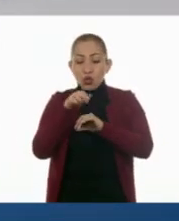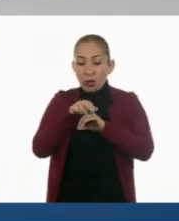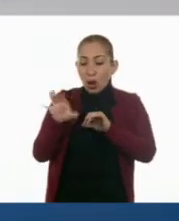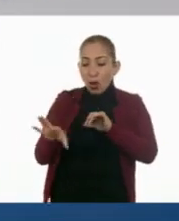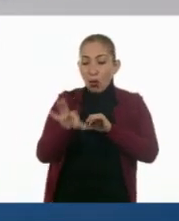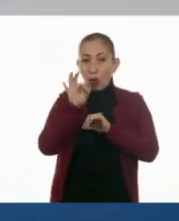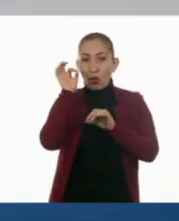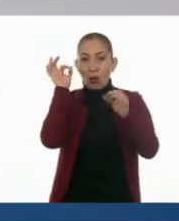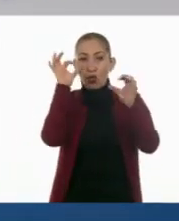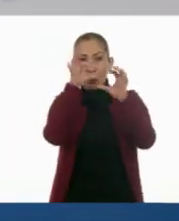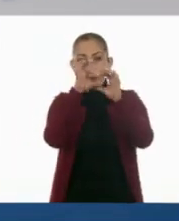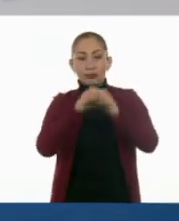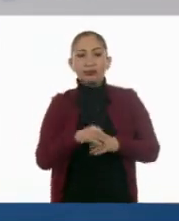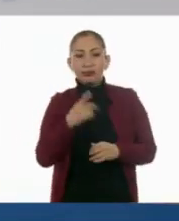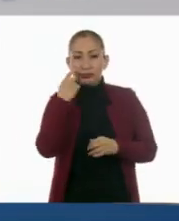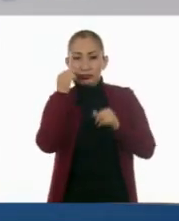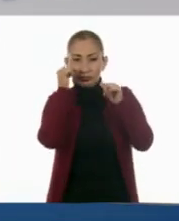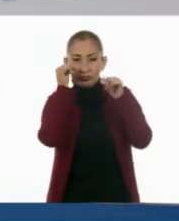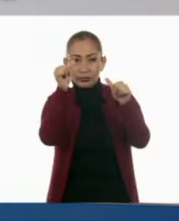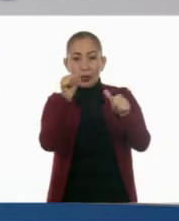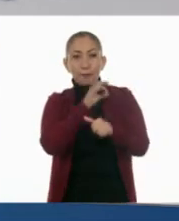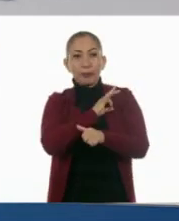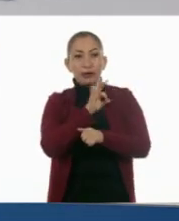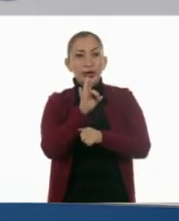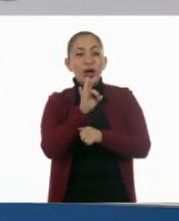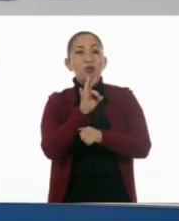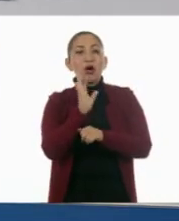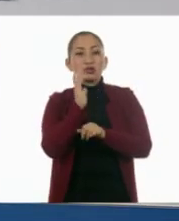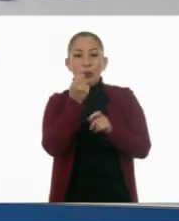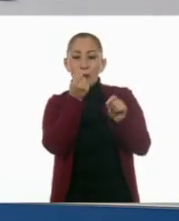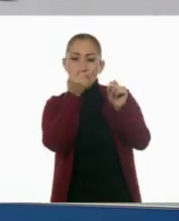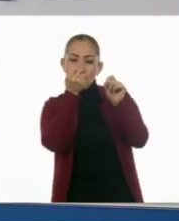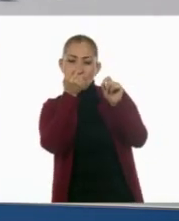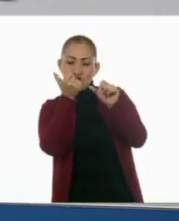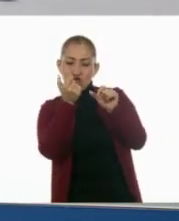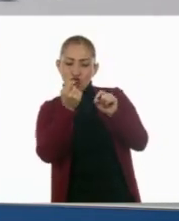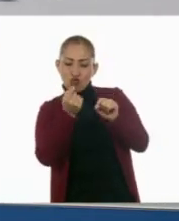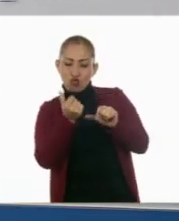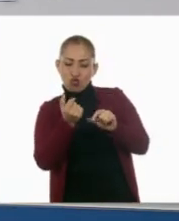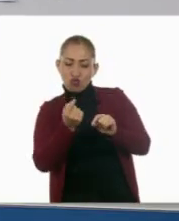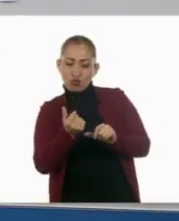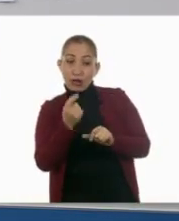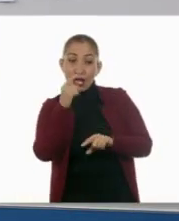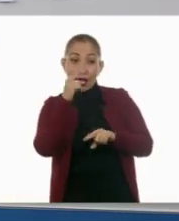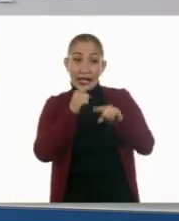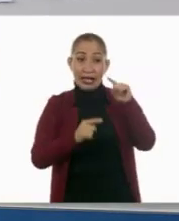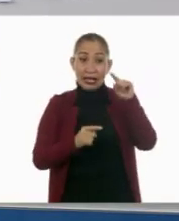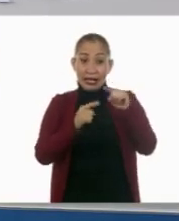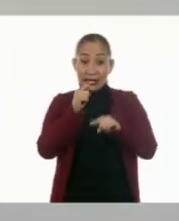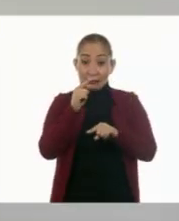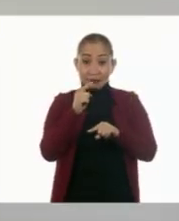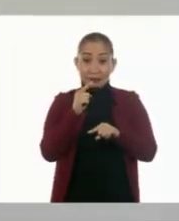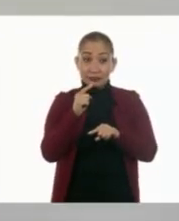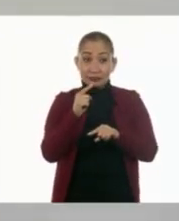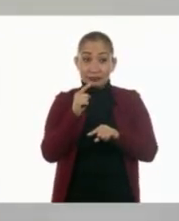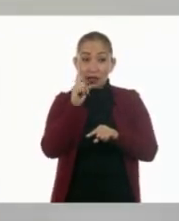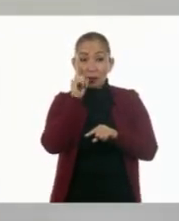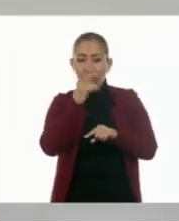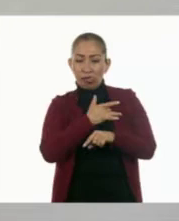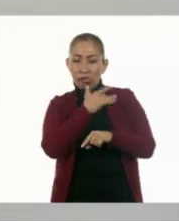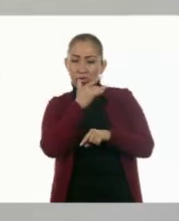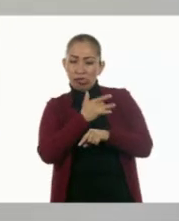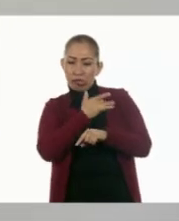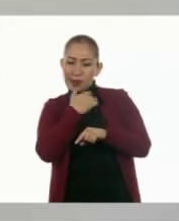adecuadas. Muy bien. Entonces, fíjense bien, podemos ir descartando de acuerdo a una